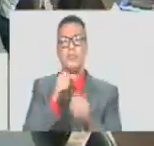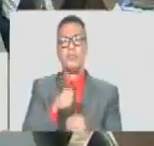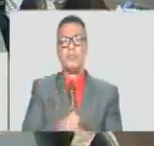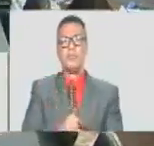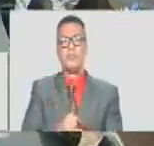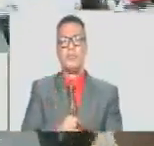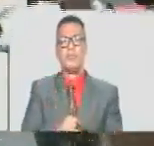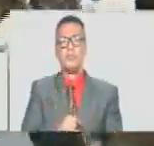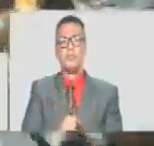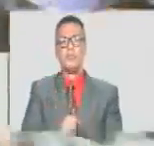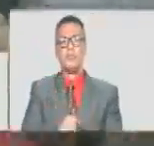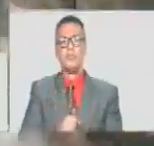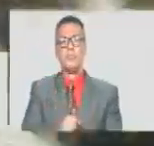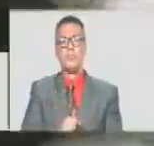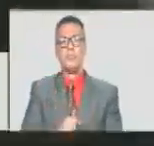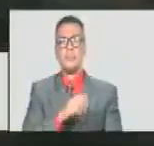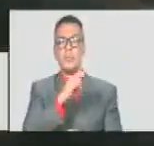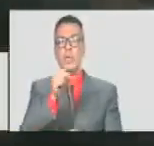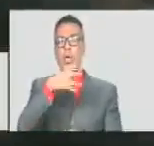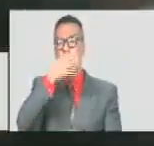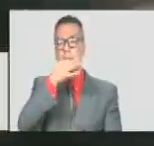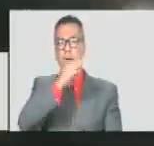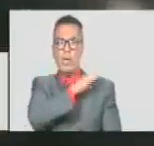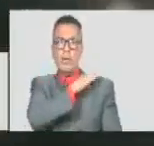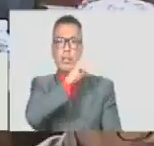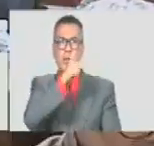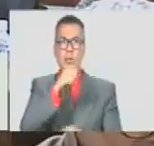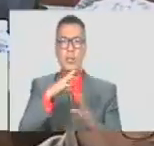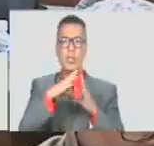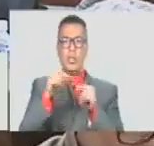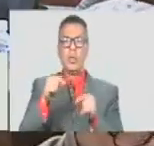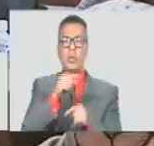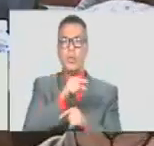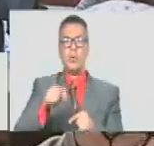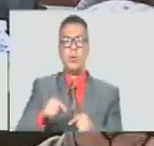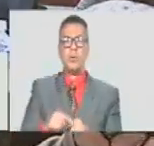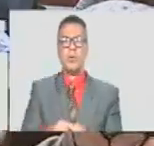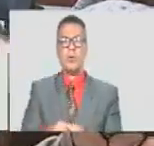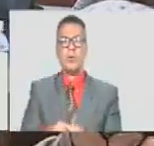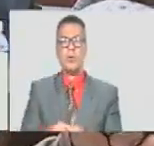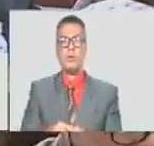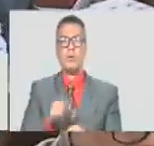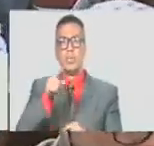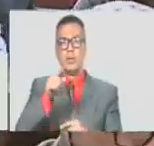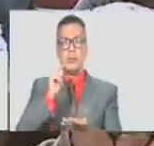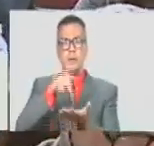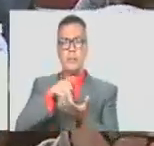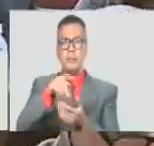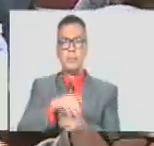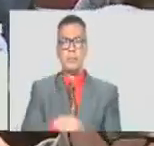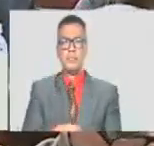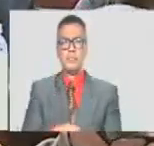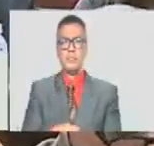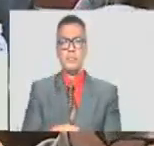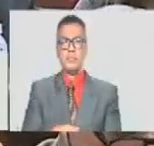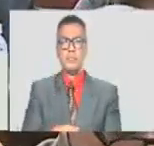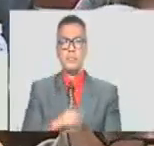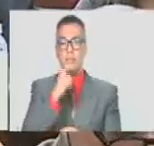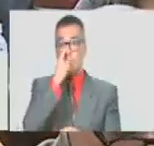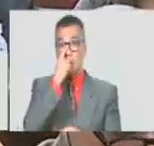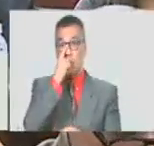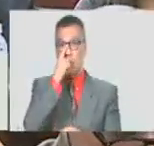Feliz tarde, Junta Directiva. Bendiciones de Dios para todas y todos nosotros aquí presentes. Presidente, desde